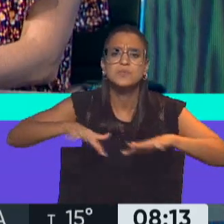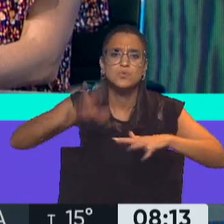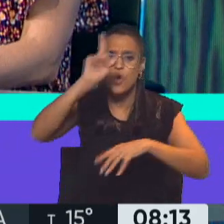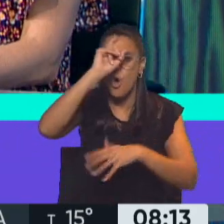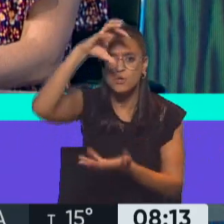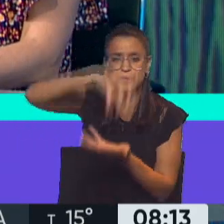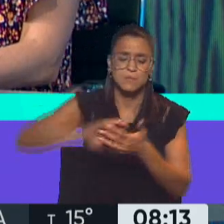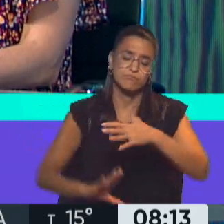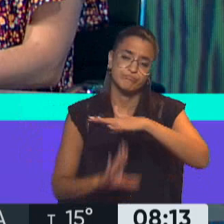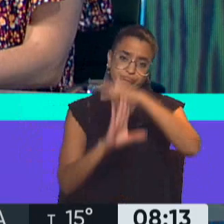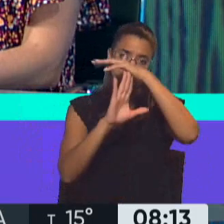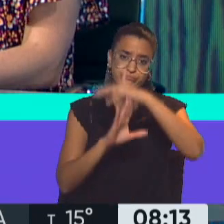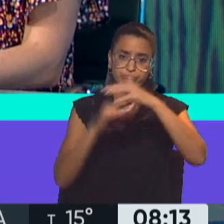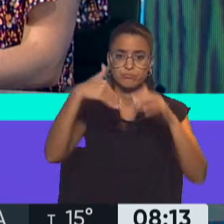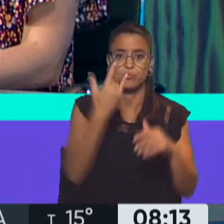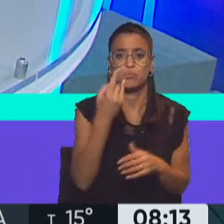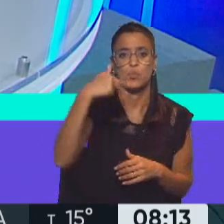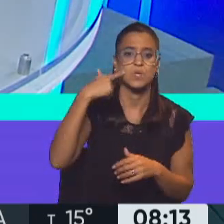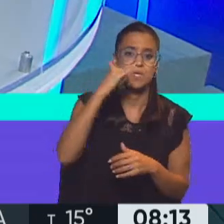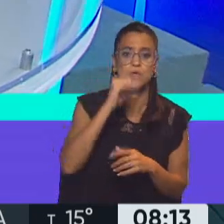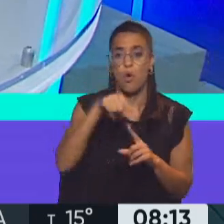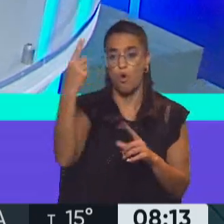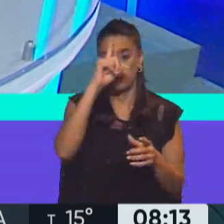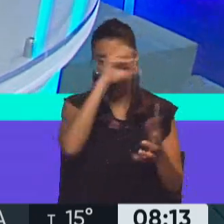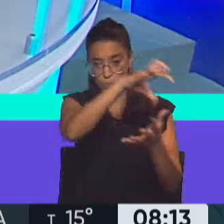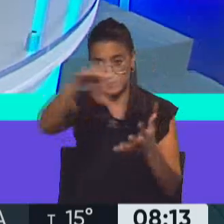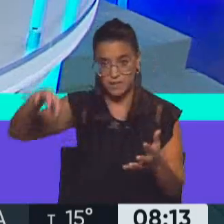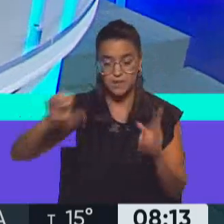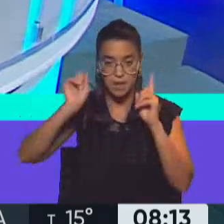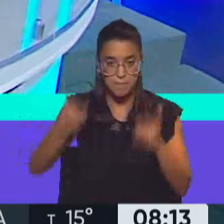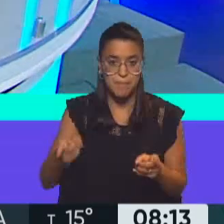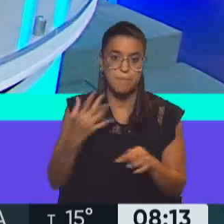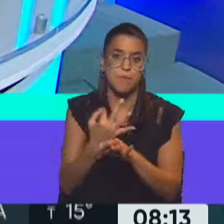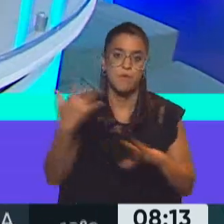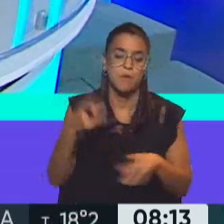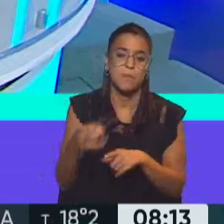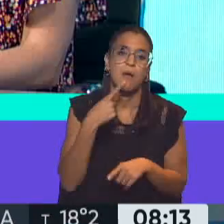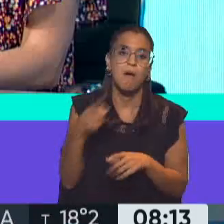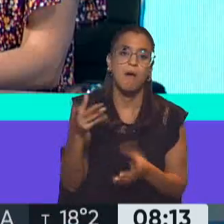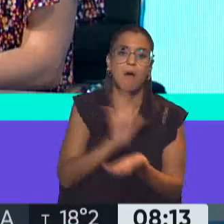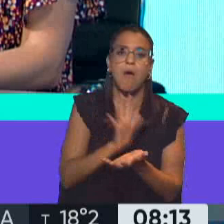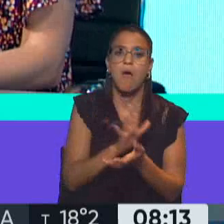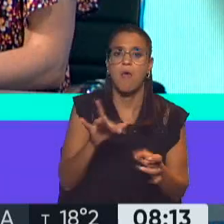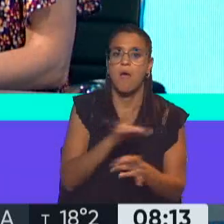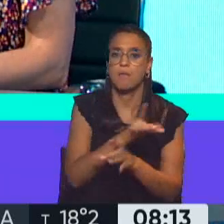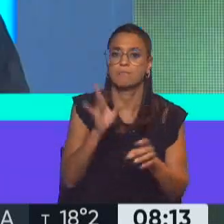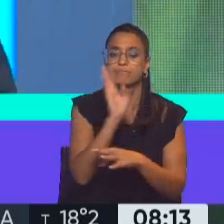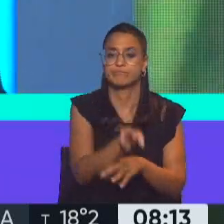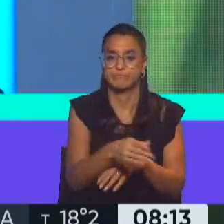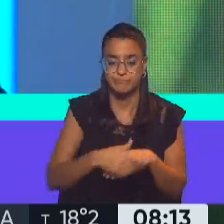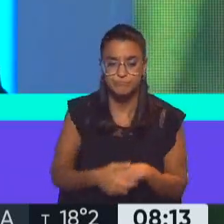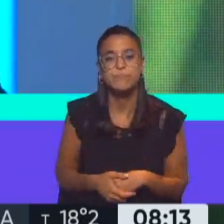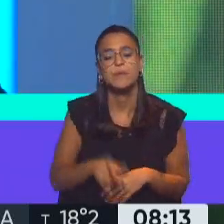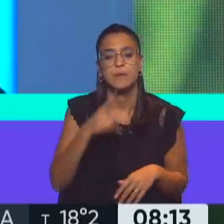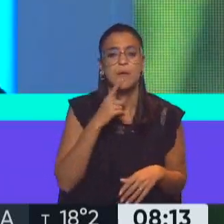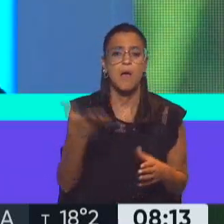hospital protagonista, lógicamente con otros hospitales y otros profesionales, para contrarrestar los efectos del coronavirus? Veníamos